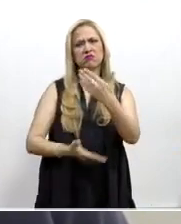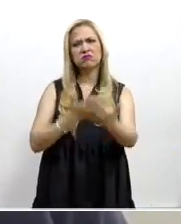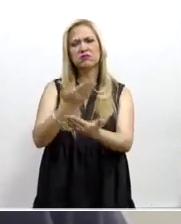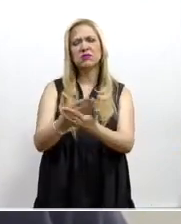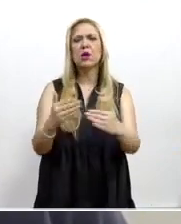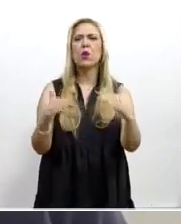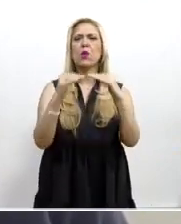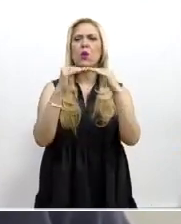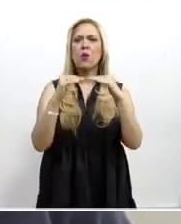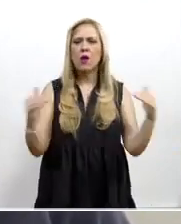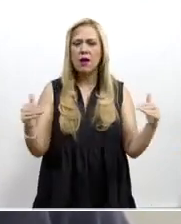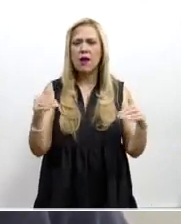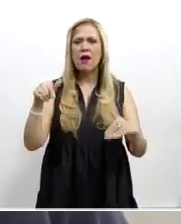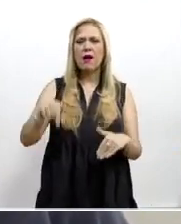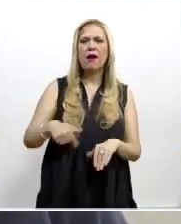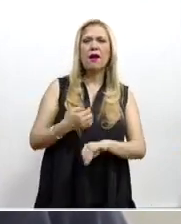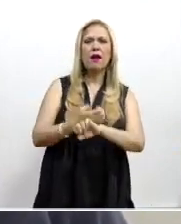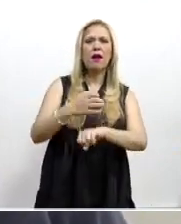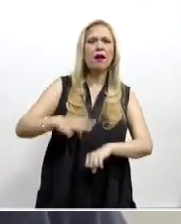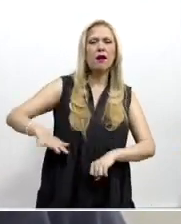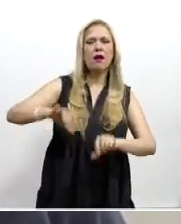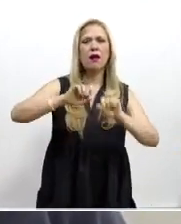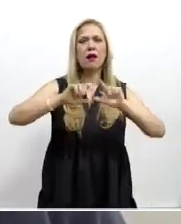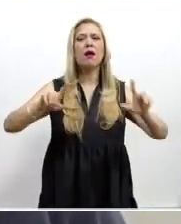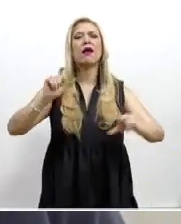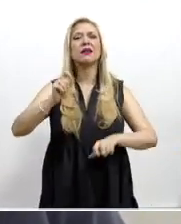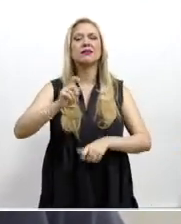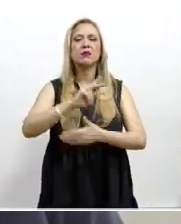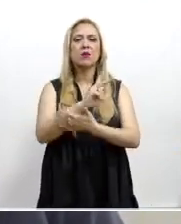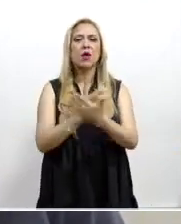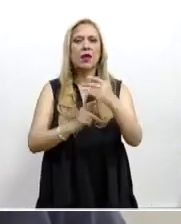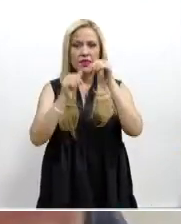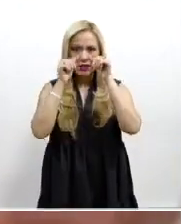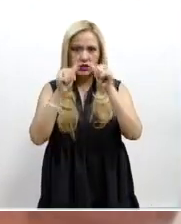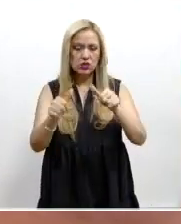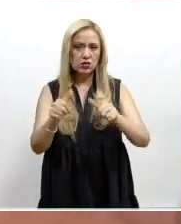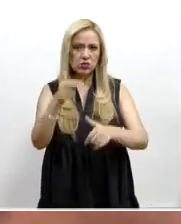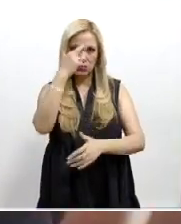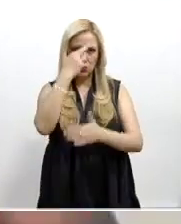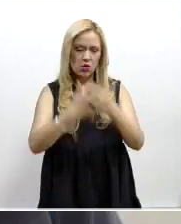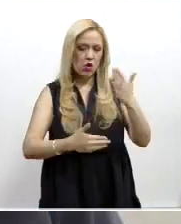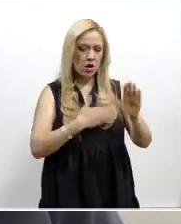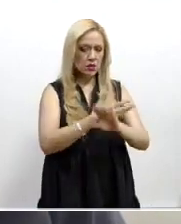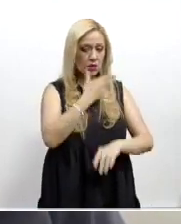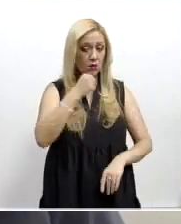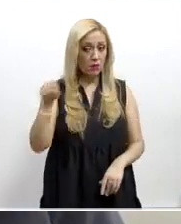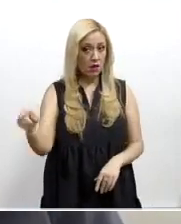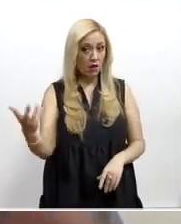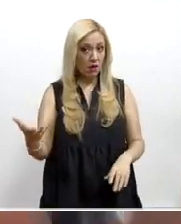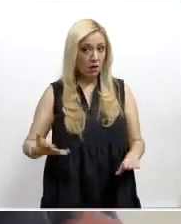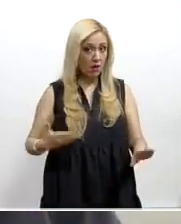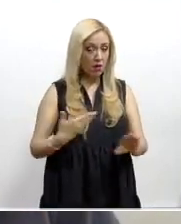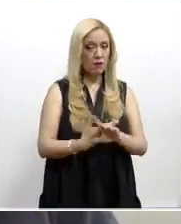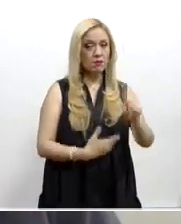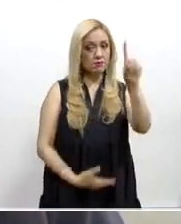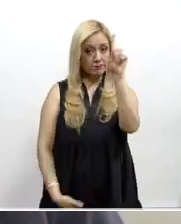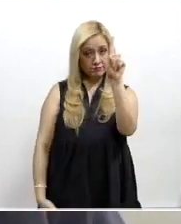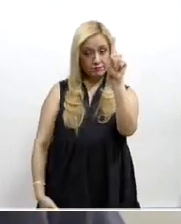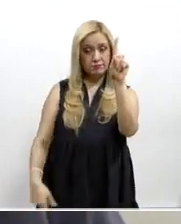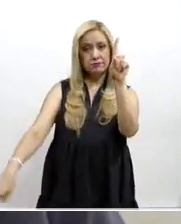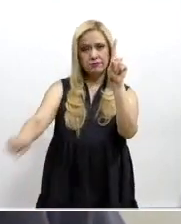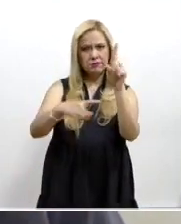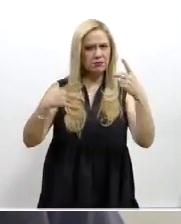de igualdad a nivel estatal fue crear un programa de atención a la violencia masculina con 3 actores importantes. Uno, a